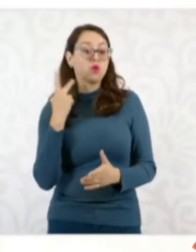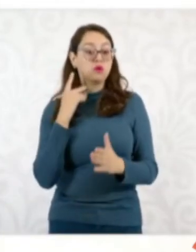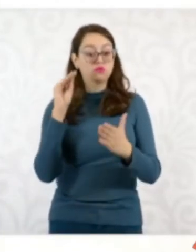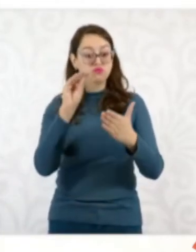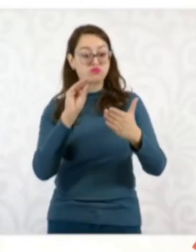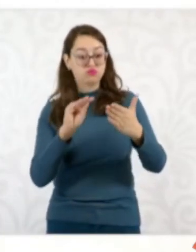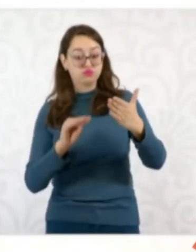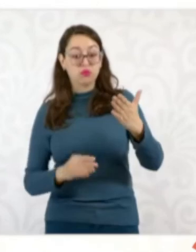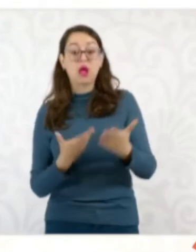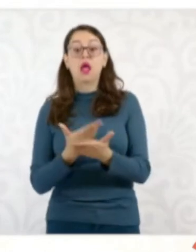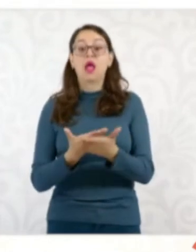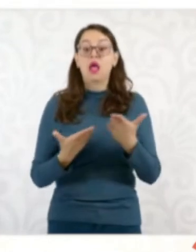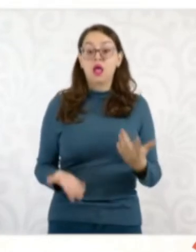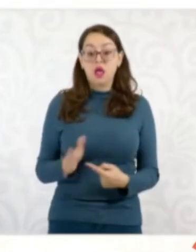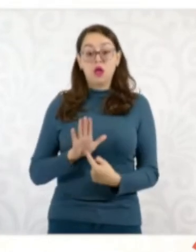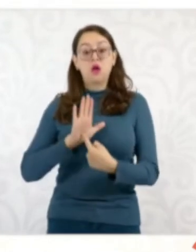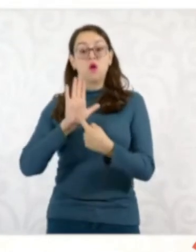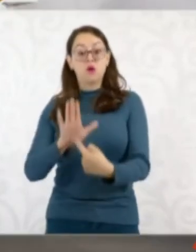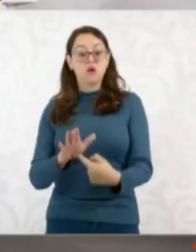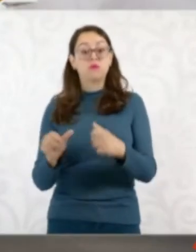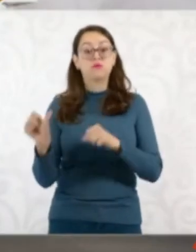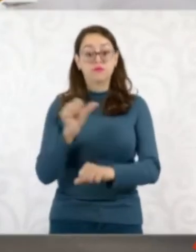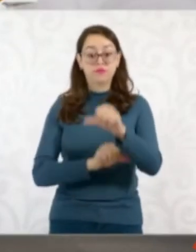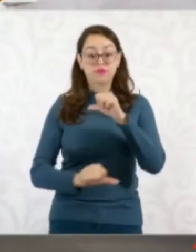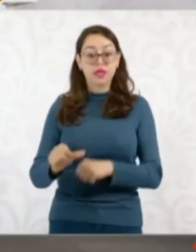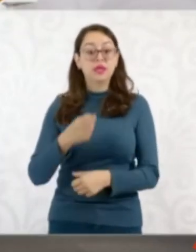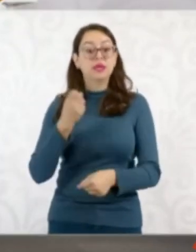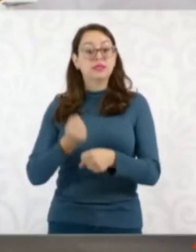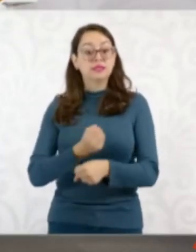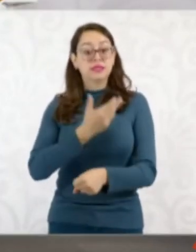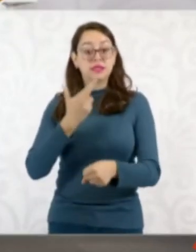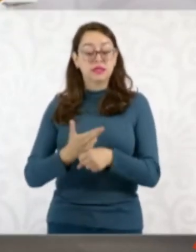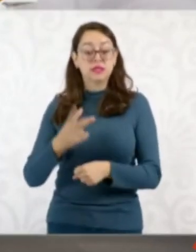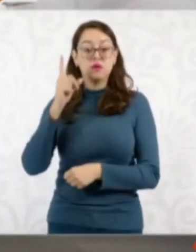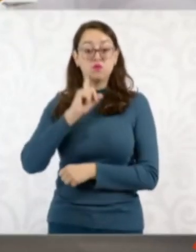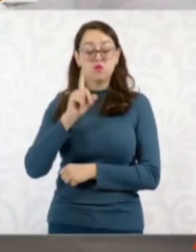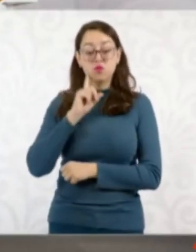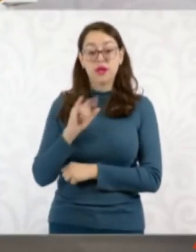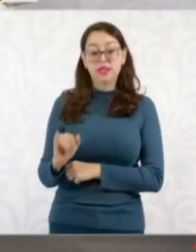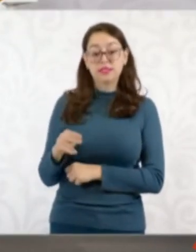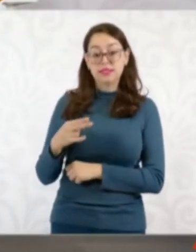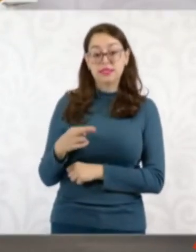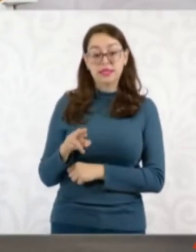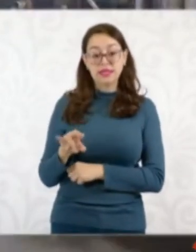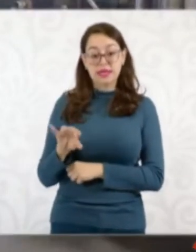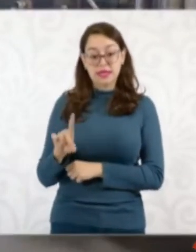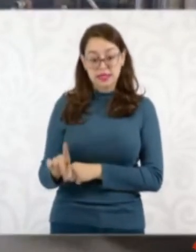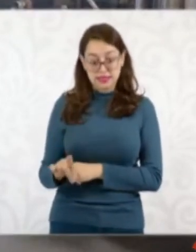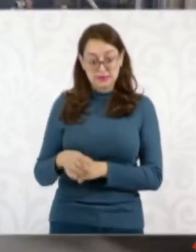le cedo el uso de la palabra a la subsecretaria de las Mujeres, Ingrid Gómez.